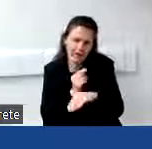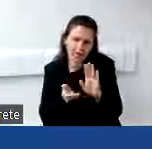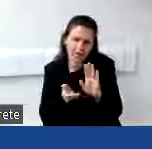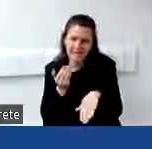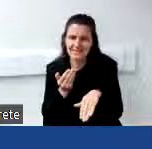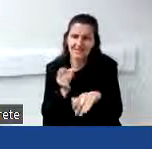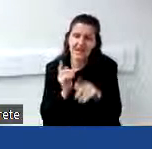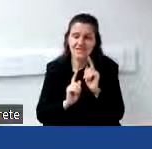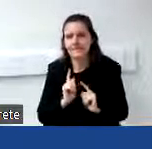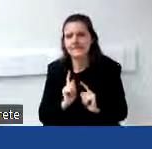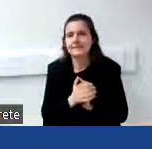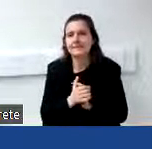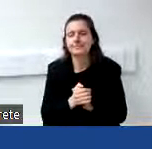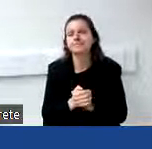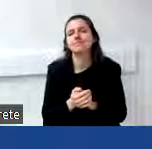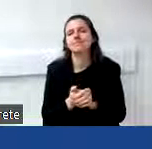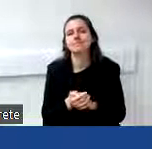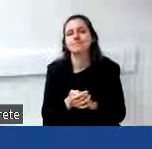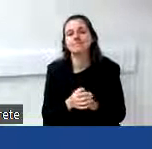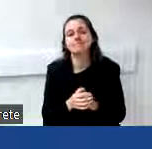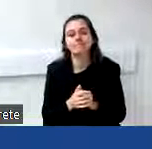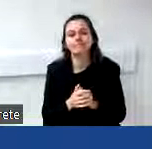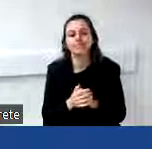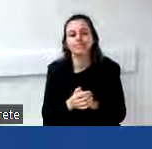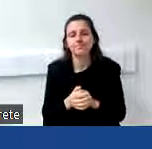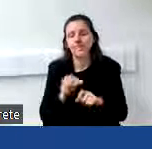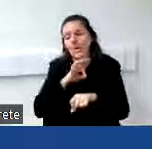determinadas situaciones que se evalúan necesarias, se puede ese tiempo